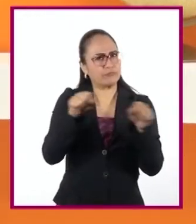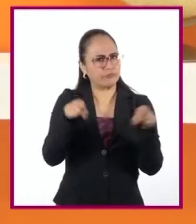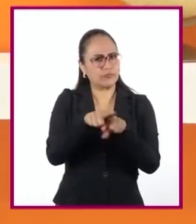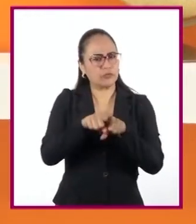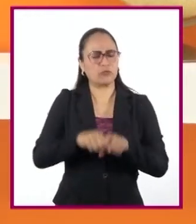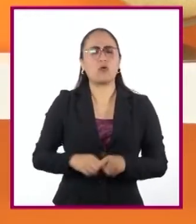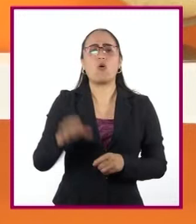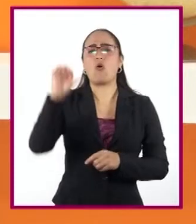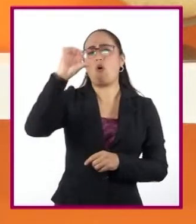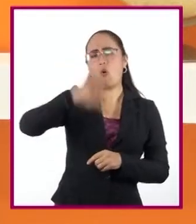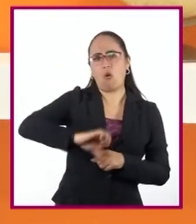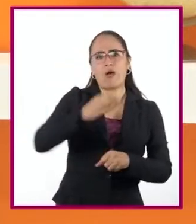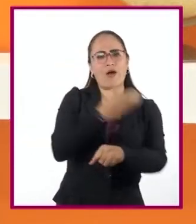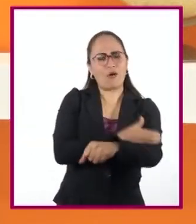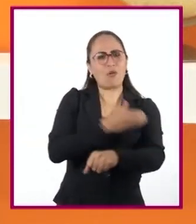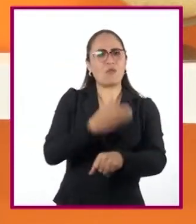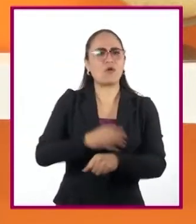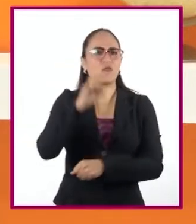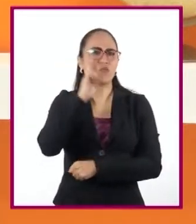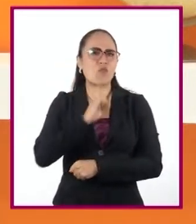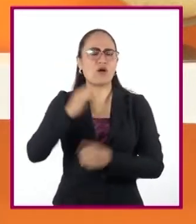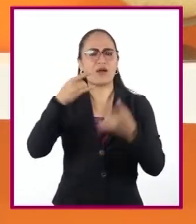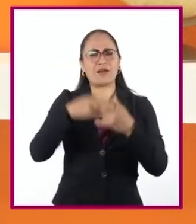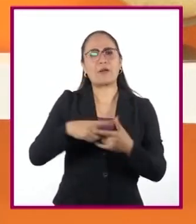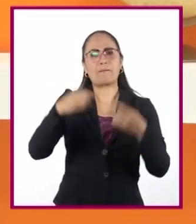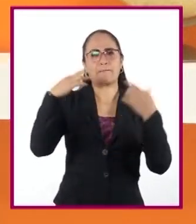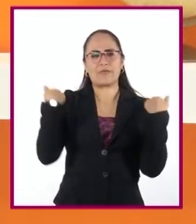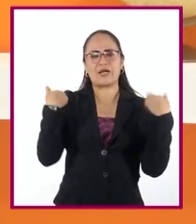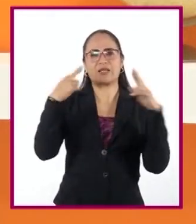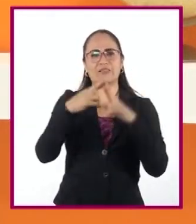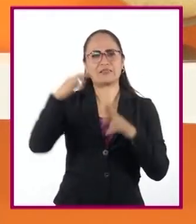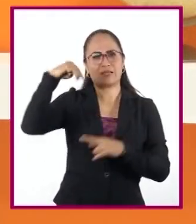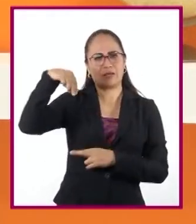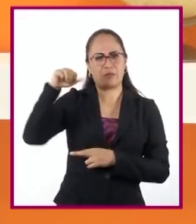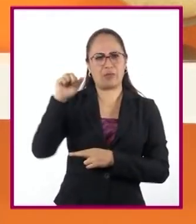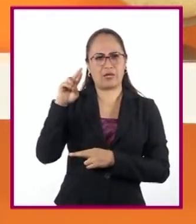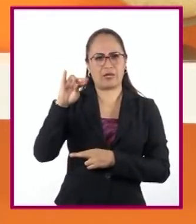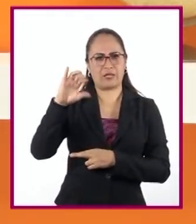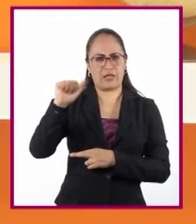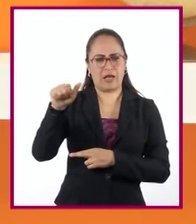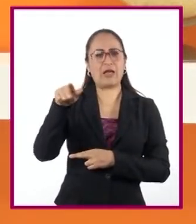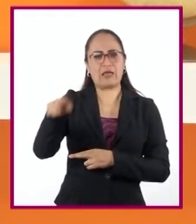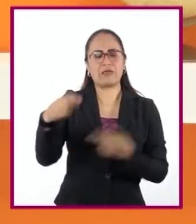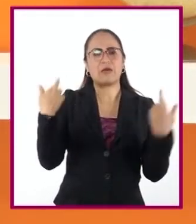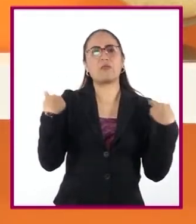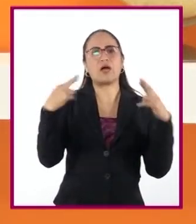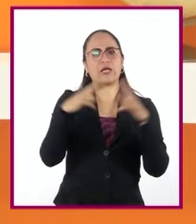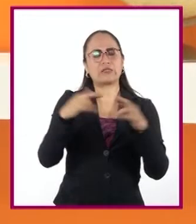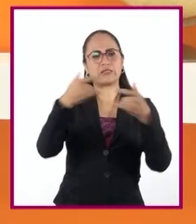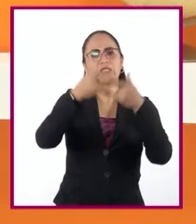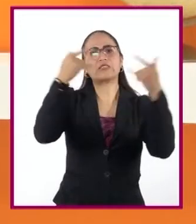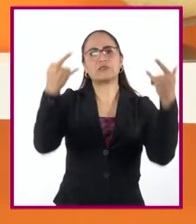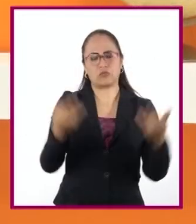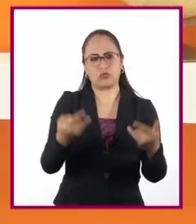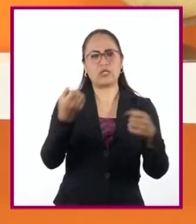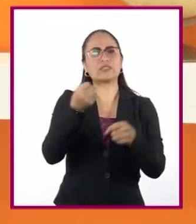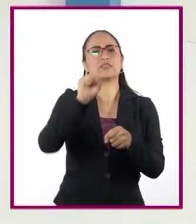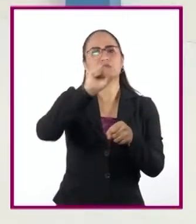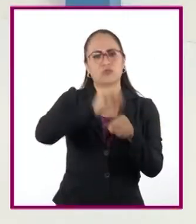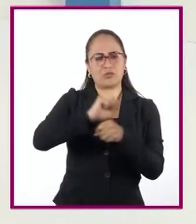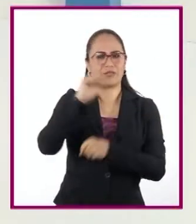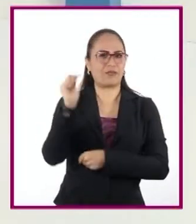nos acompaña la maestra María de Lourdes Garduño Rodríguez, que imparte la asignatura Historia en Secundaria